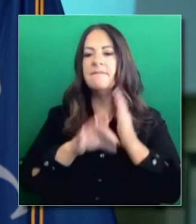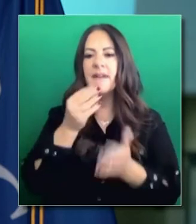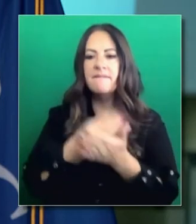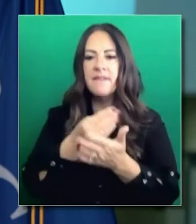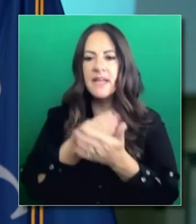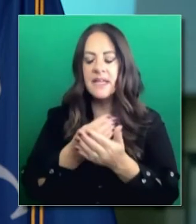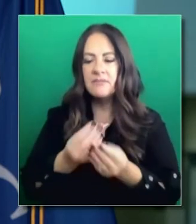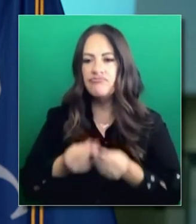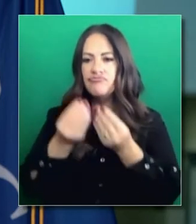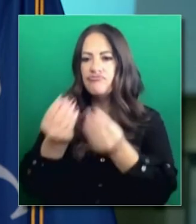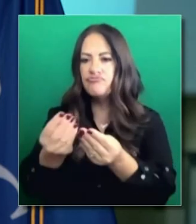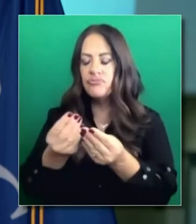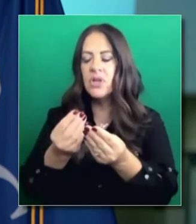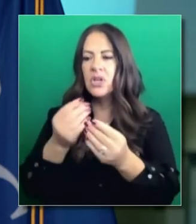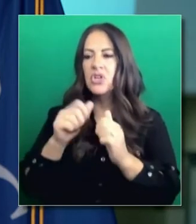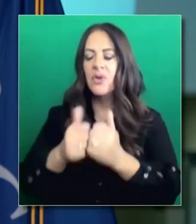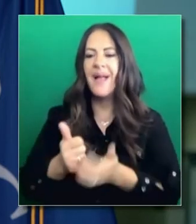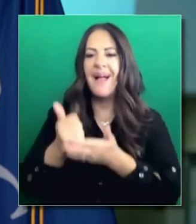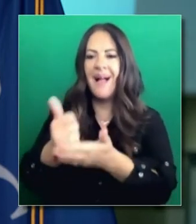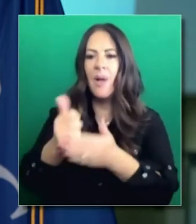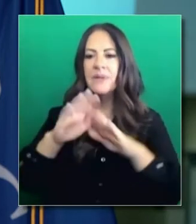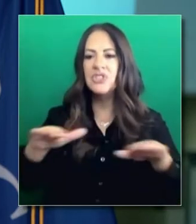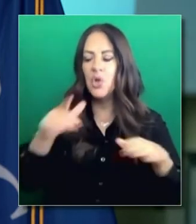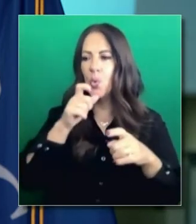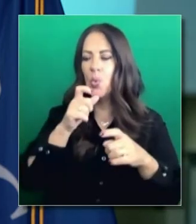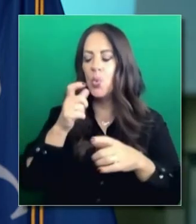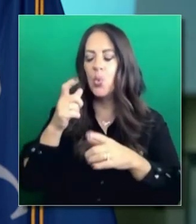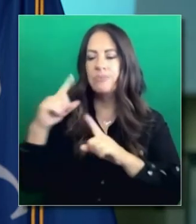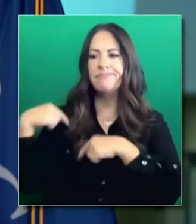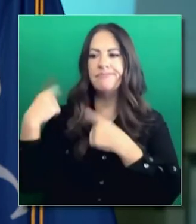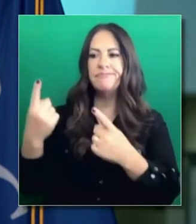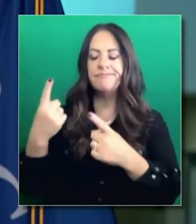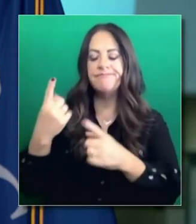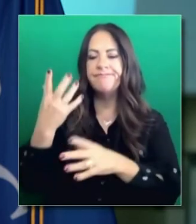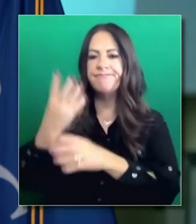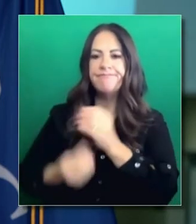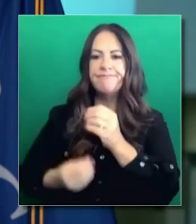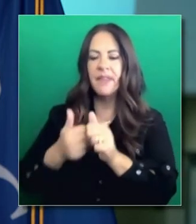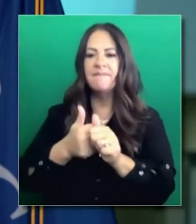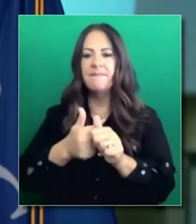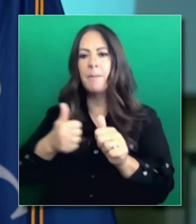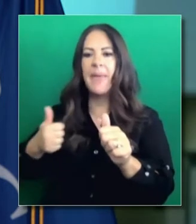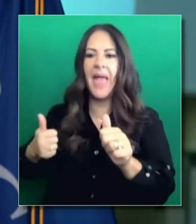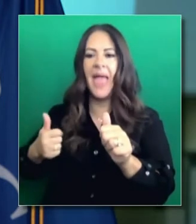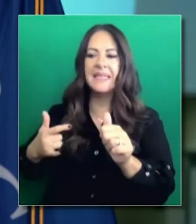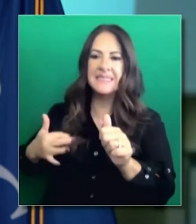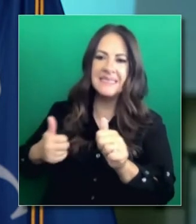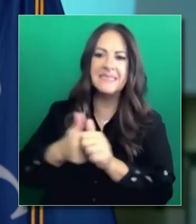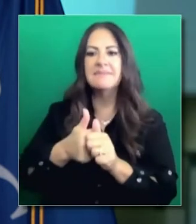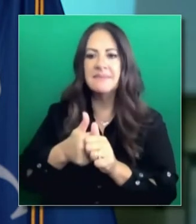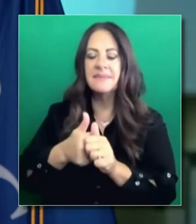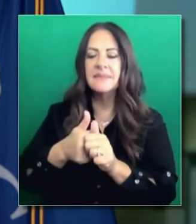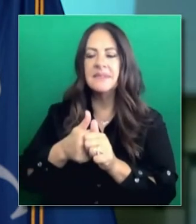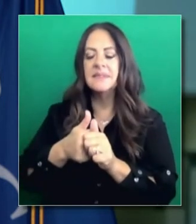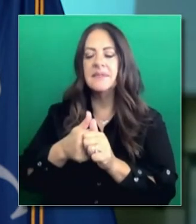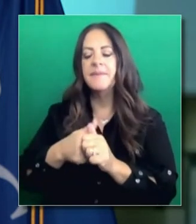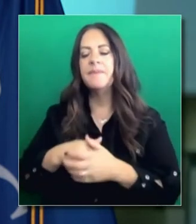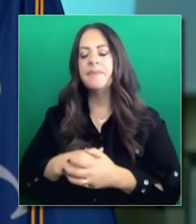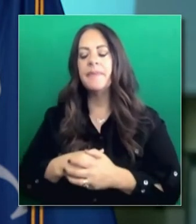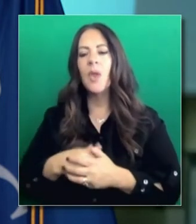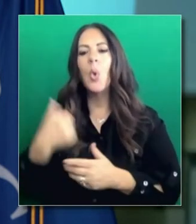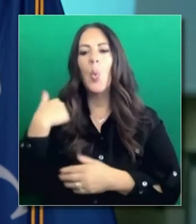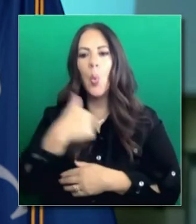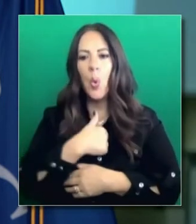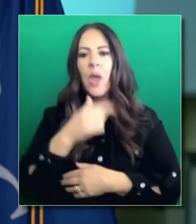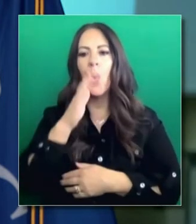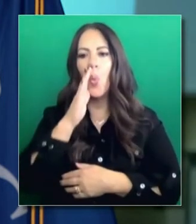financiamiento para abordar la cuestión de pérdida de aprendizaje. Seremos creativos para buscar más ampliamente fuera